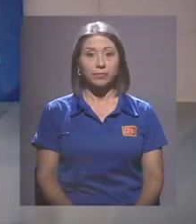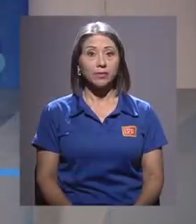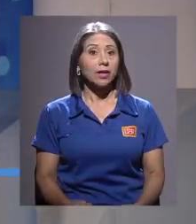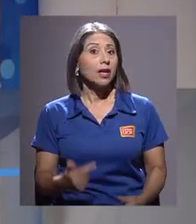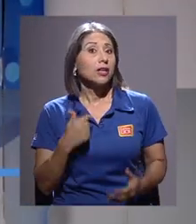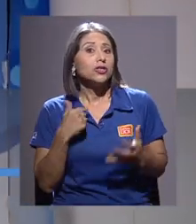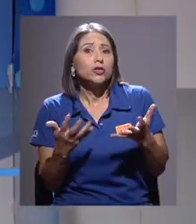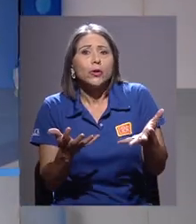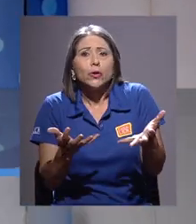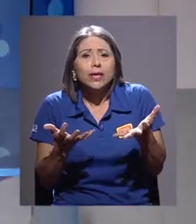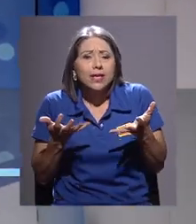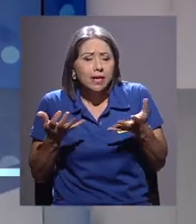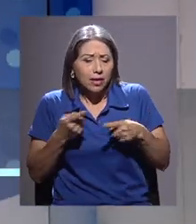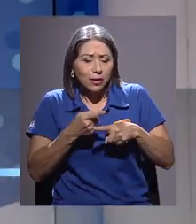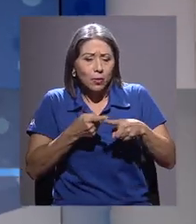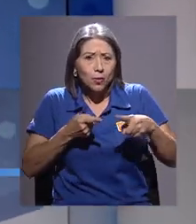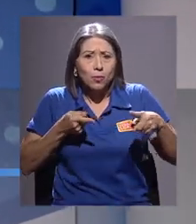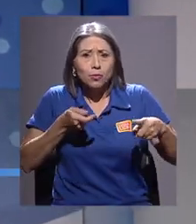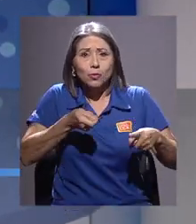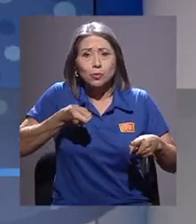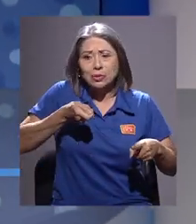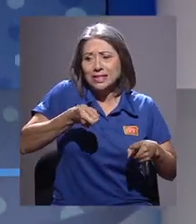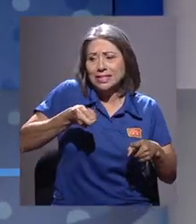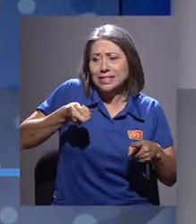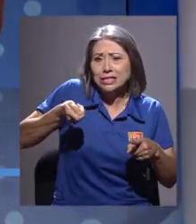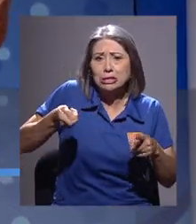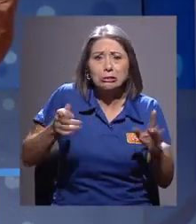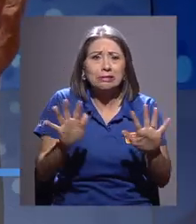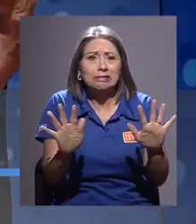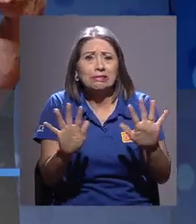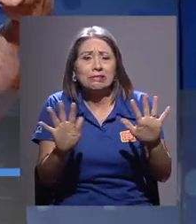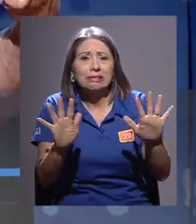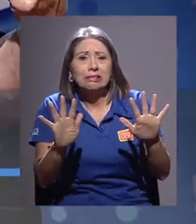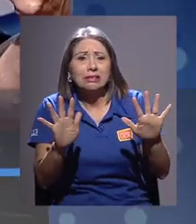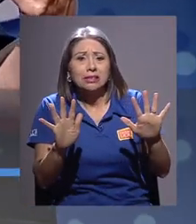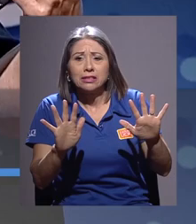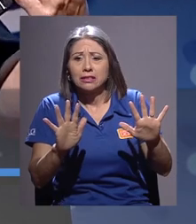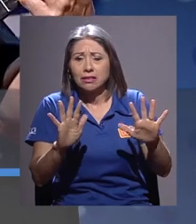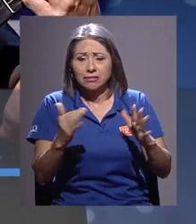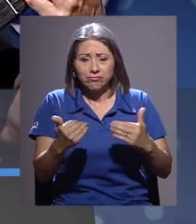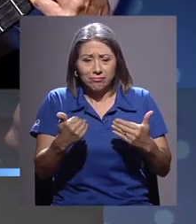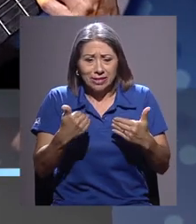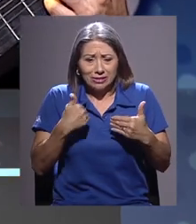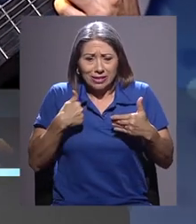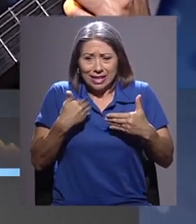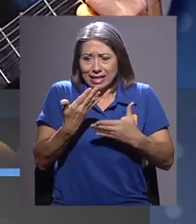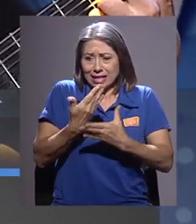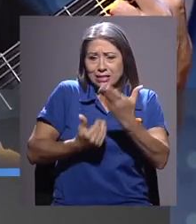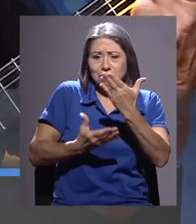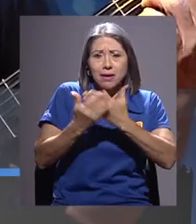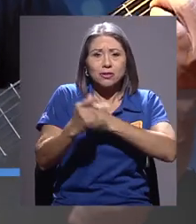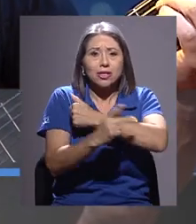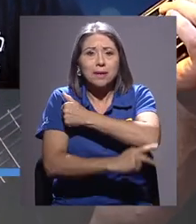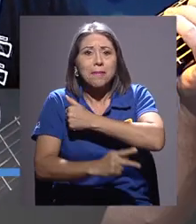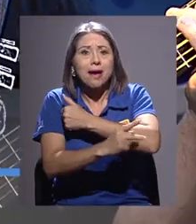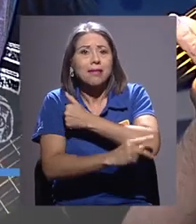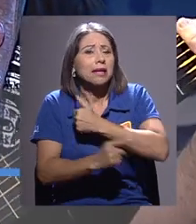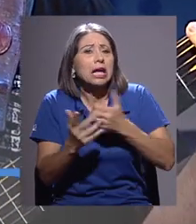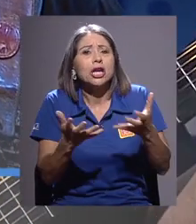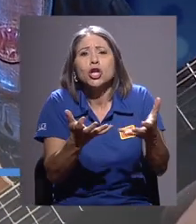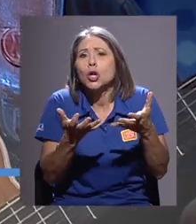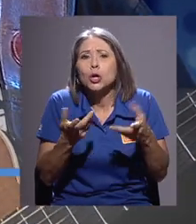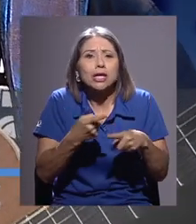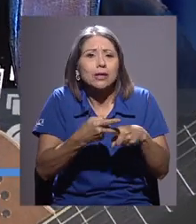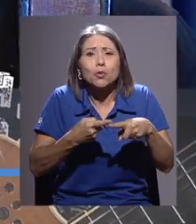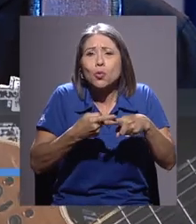Yo no quiero un cuchillo en manos de la patria, ni un cuchillo, ni